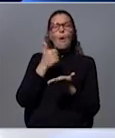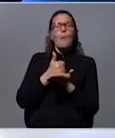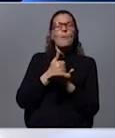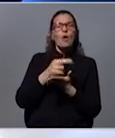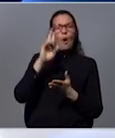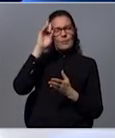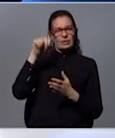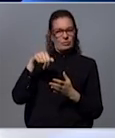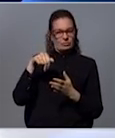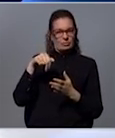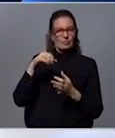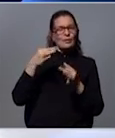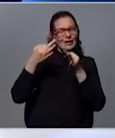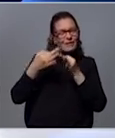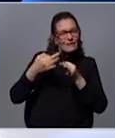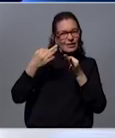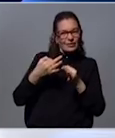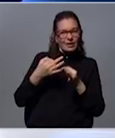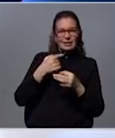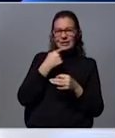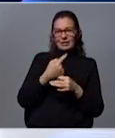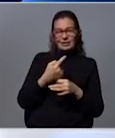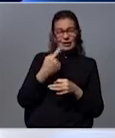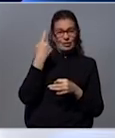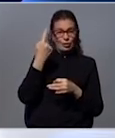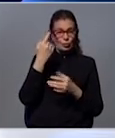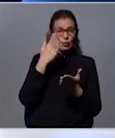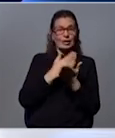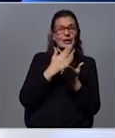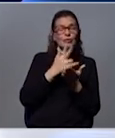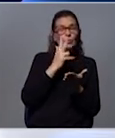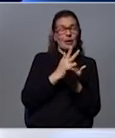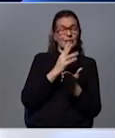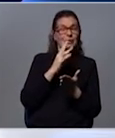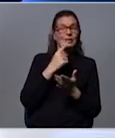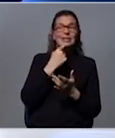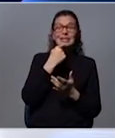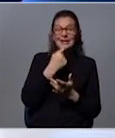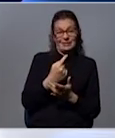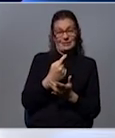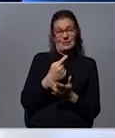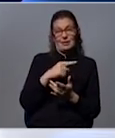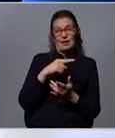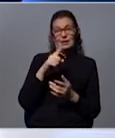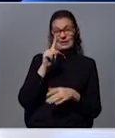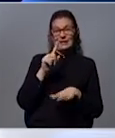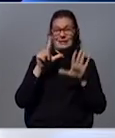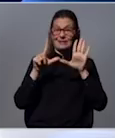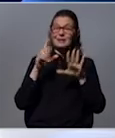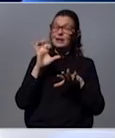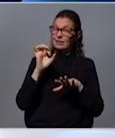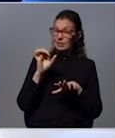lo cierto es que el instituto nacional de derechos humanos recomendó el 17 de septiembre